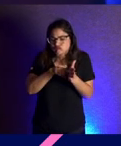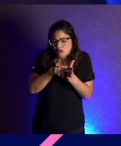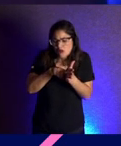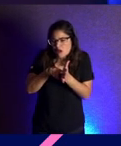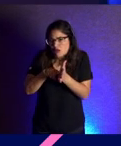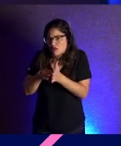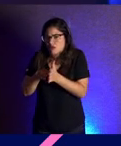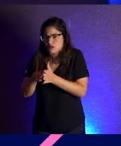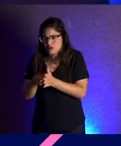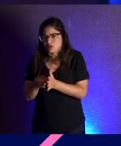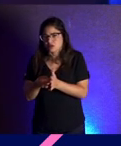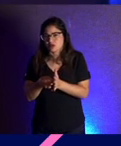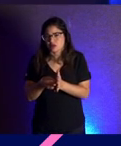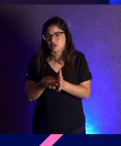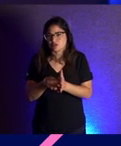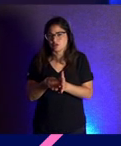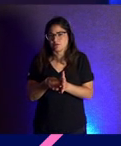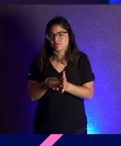Combinamos.